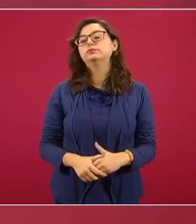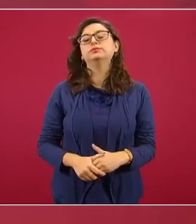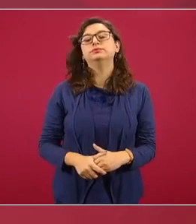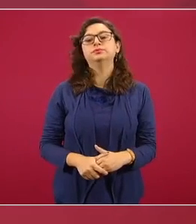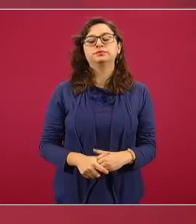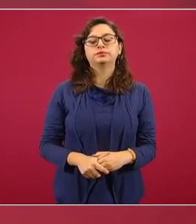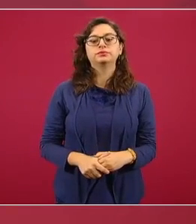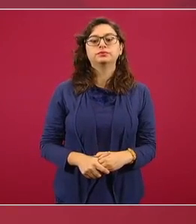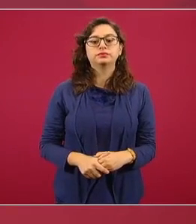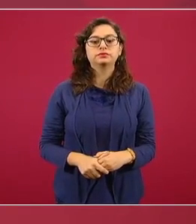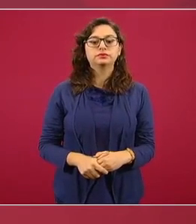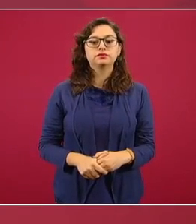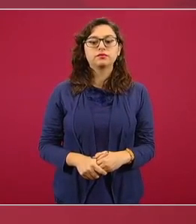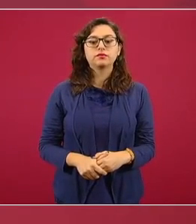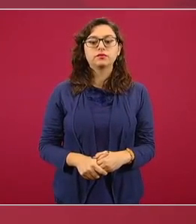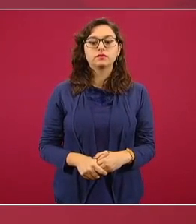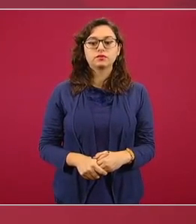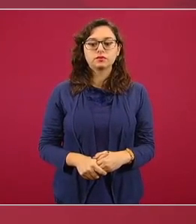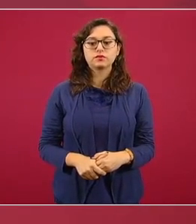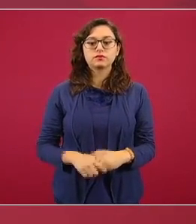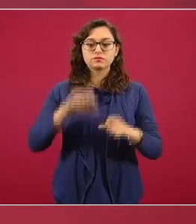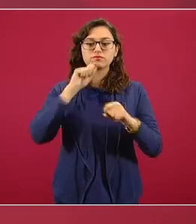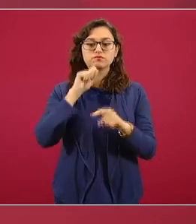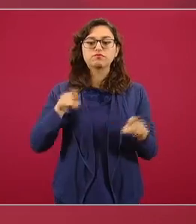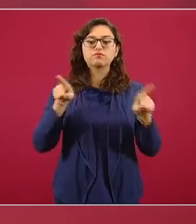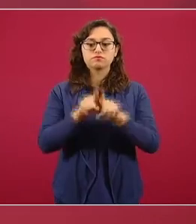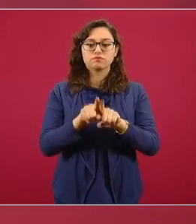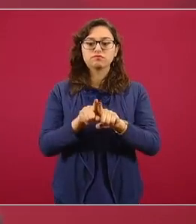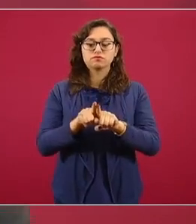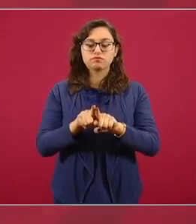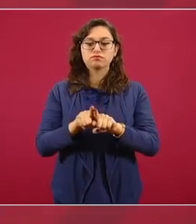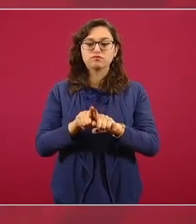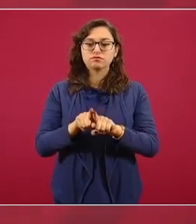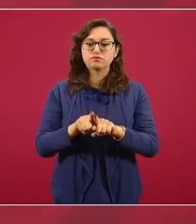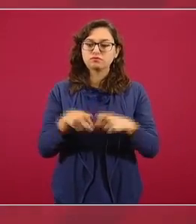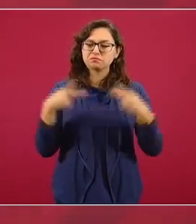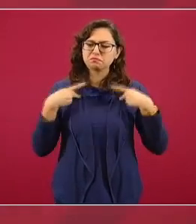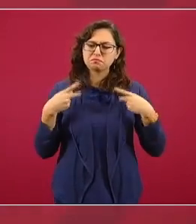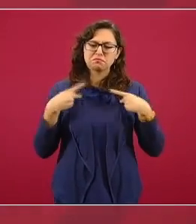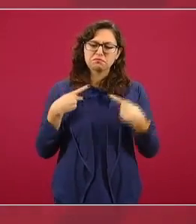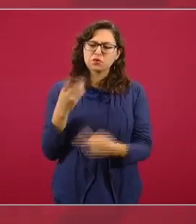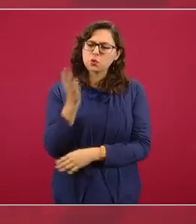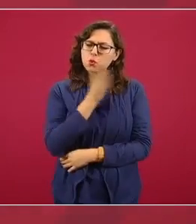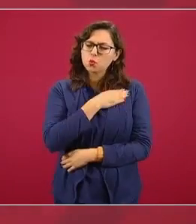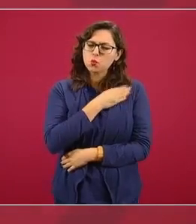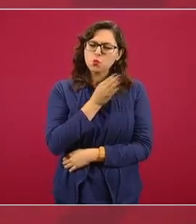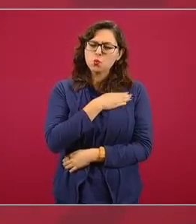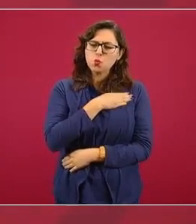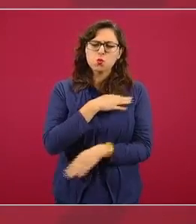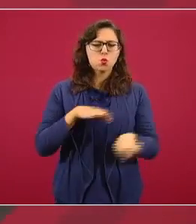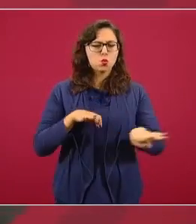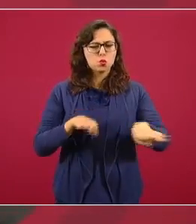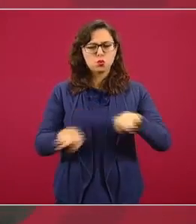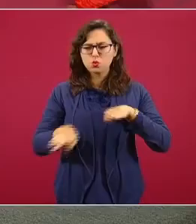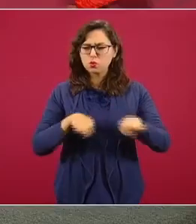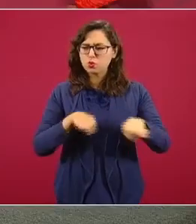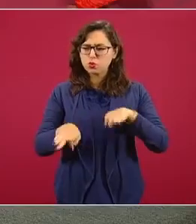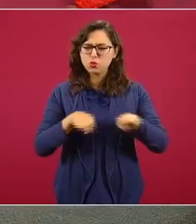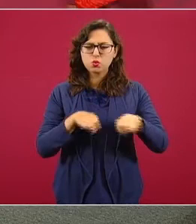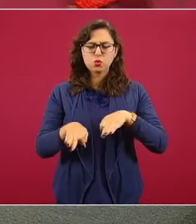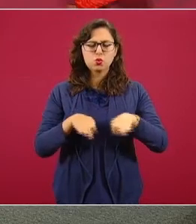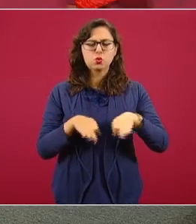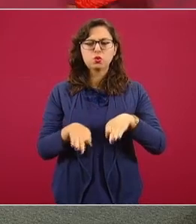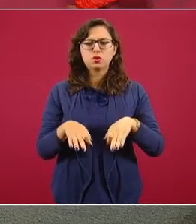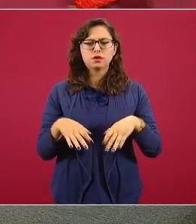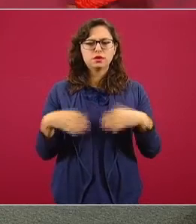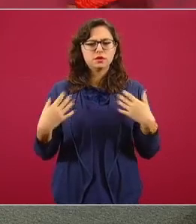y además de gente muy buena, trabajadora. Los